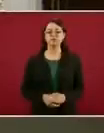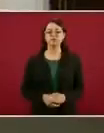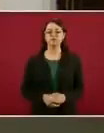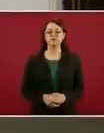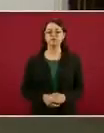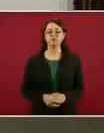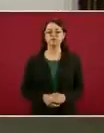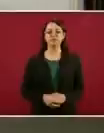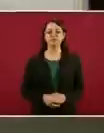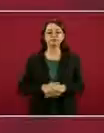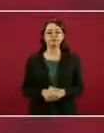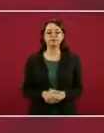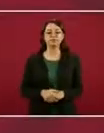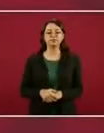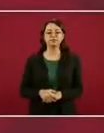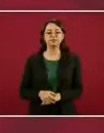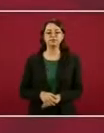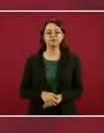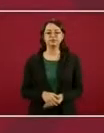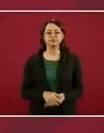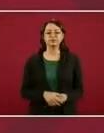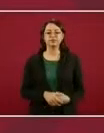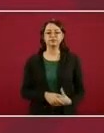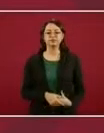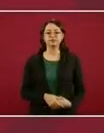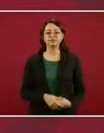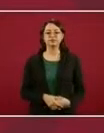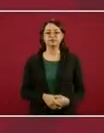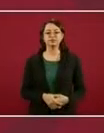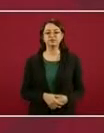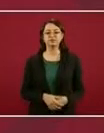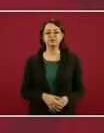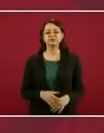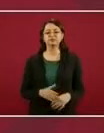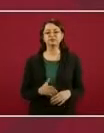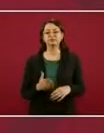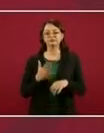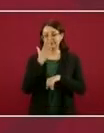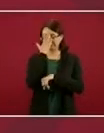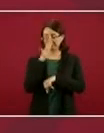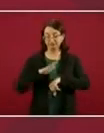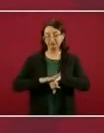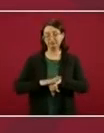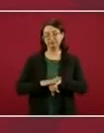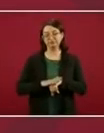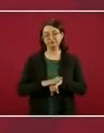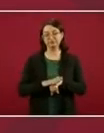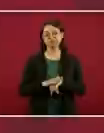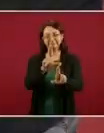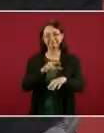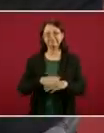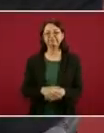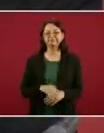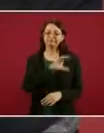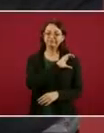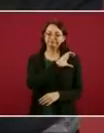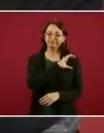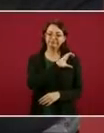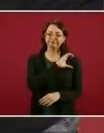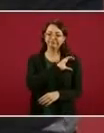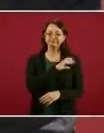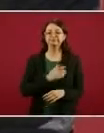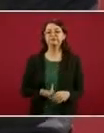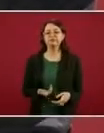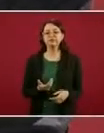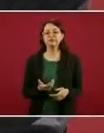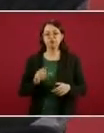Durante su conferencia de prensa matutina, el presidente Andrés Manuel López Obrador dio a conocer los detalles del programa de pensiones para personas con discapacidad.